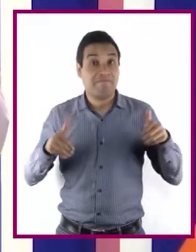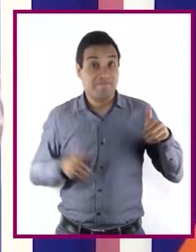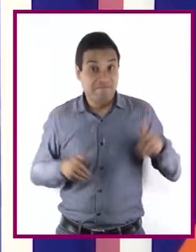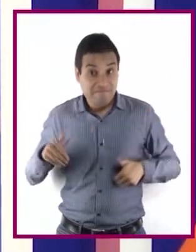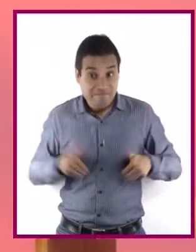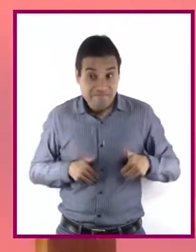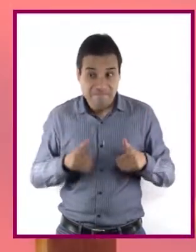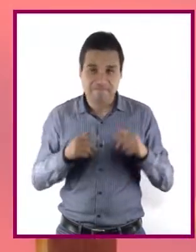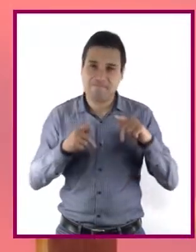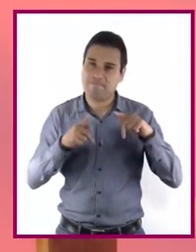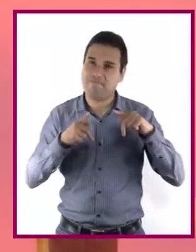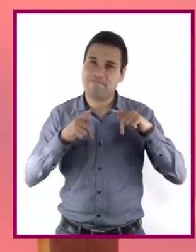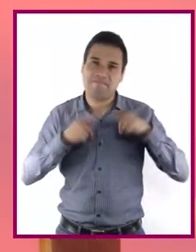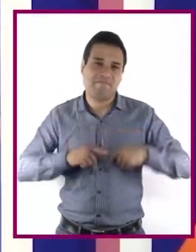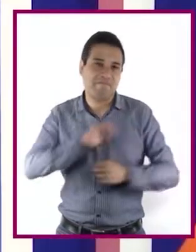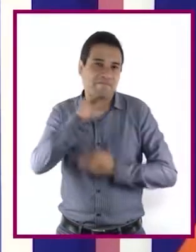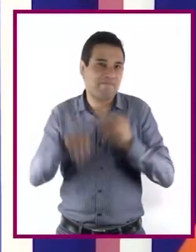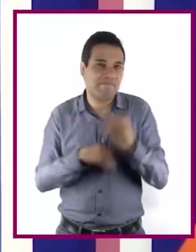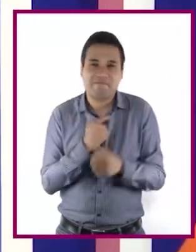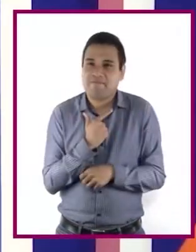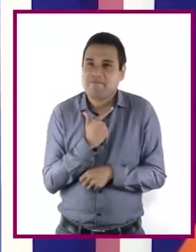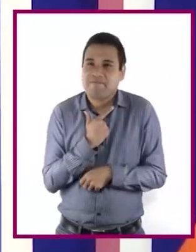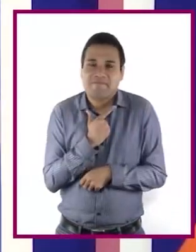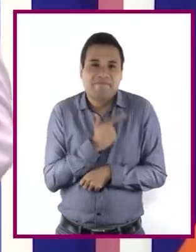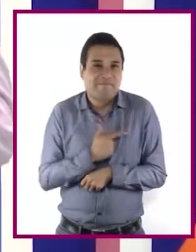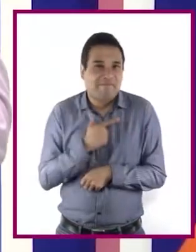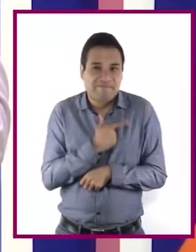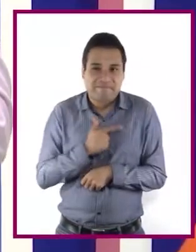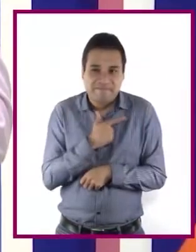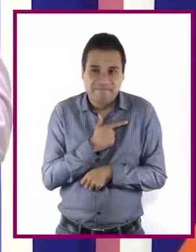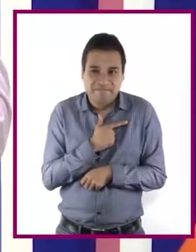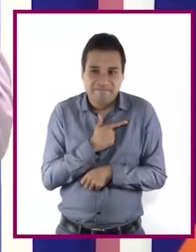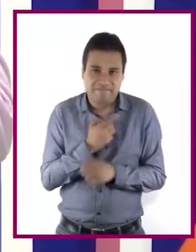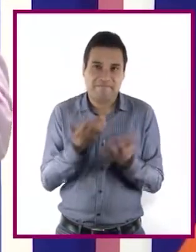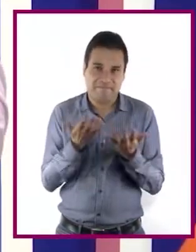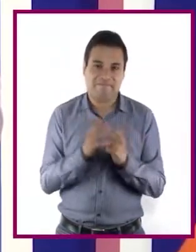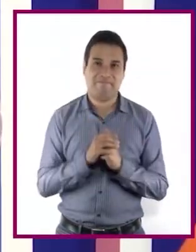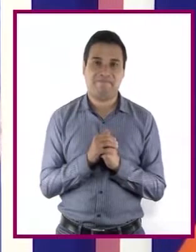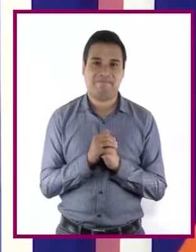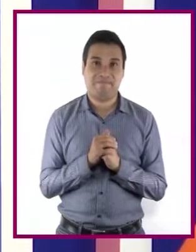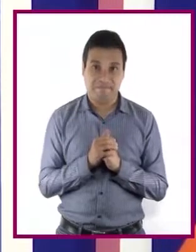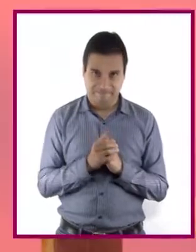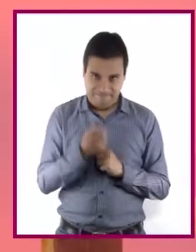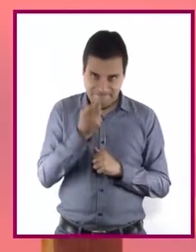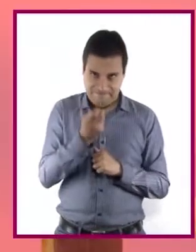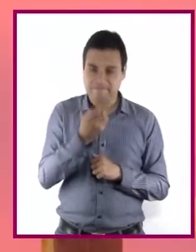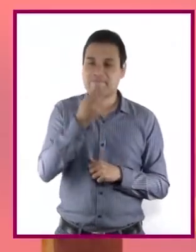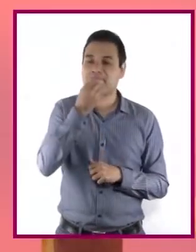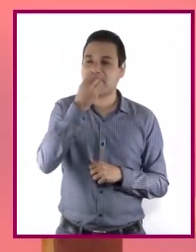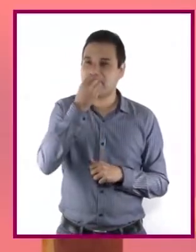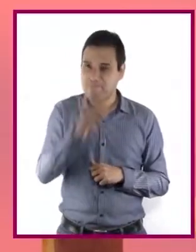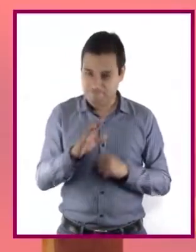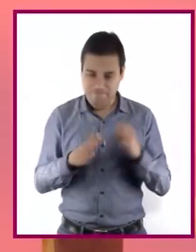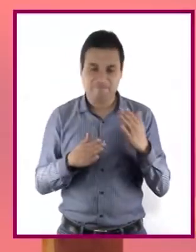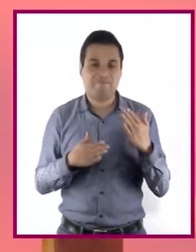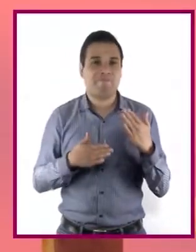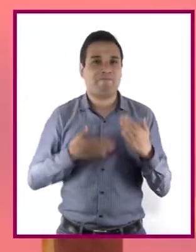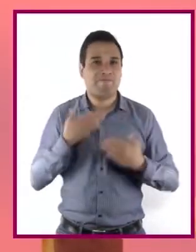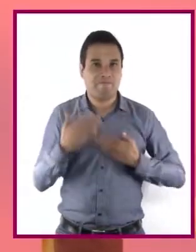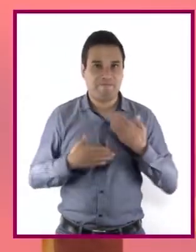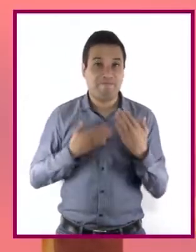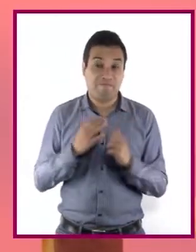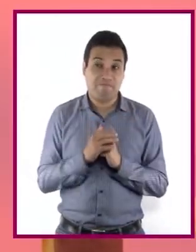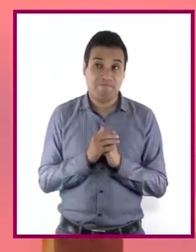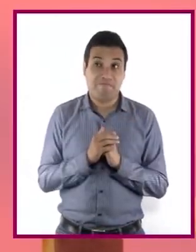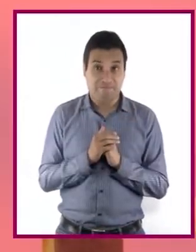siempre ha interesado a los seres humanos. Sin duda, un aprendizaje que se disfruta mucho. Y si me permite decirlo,